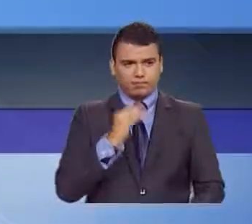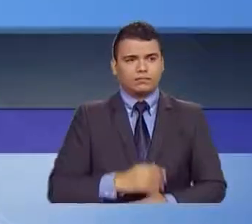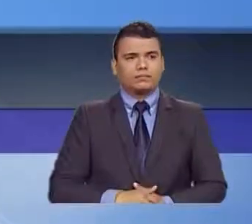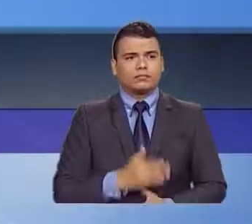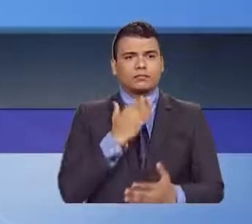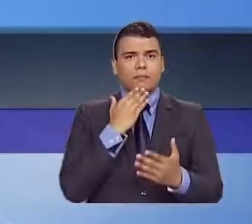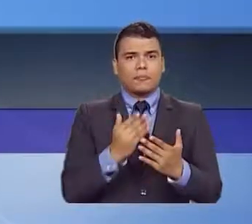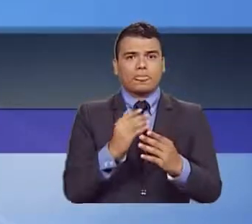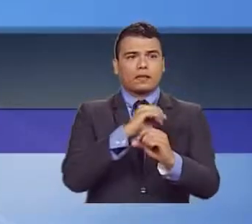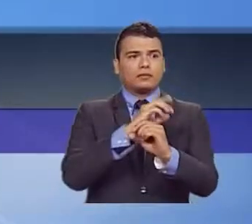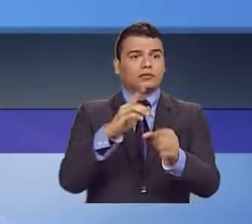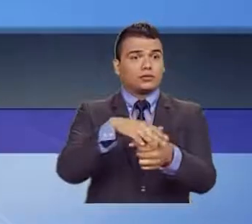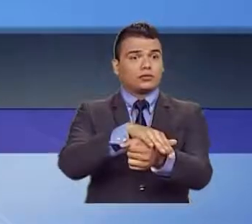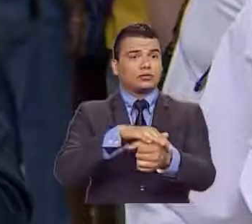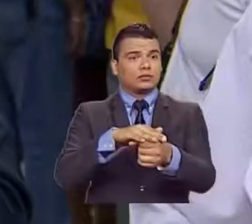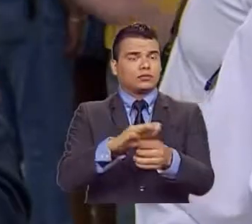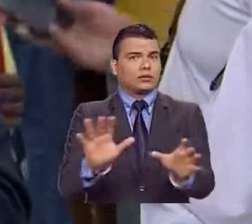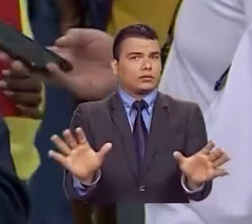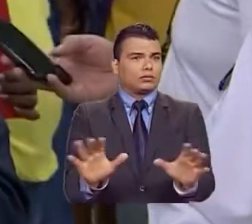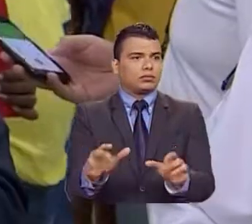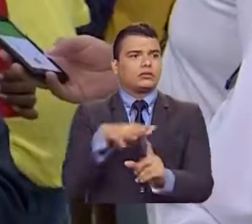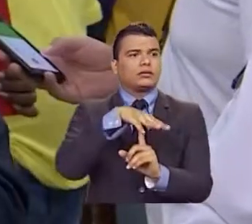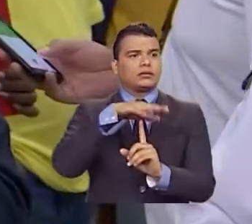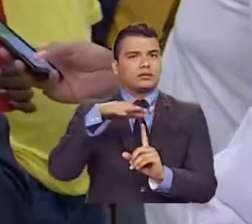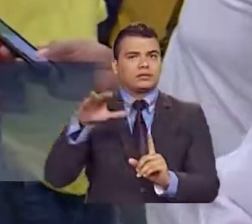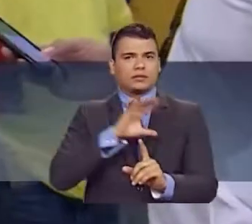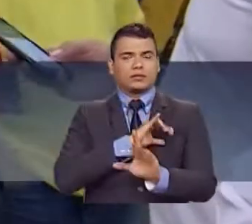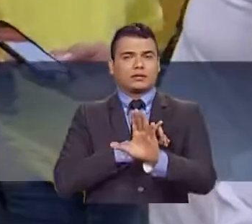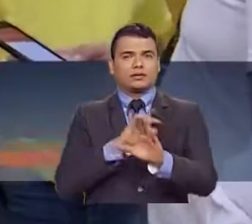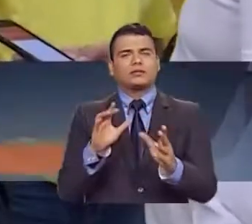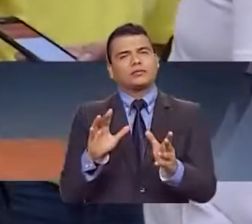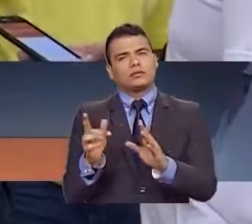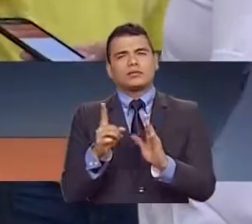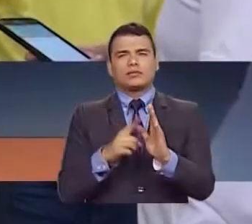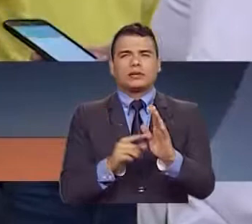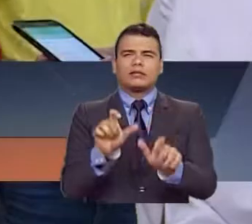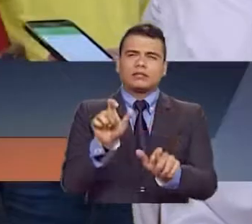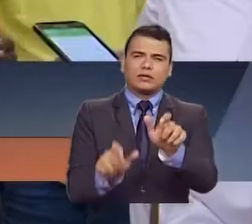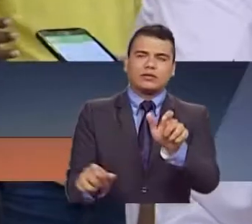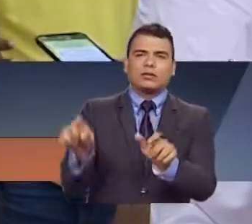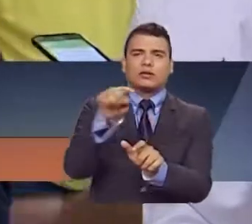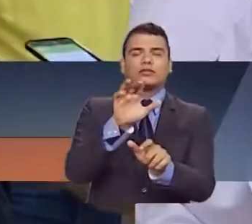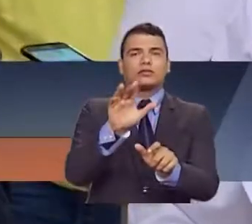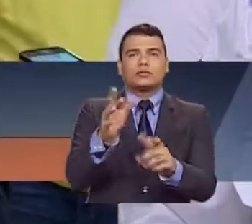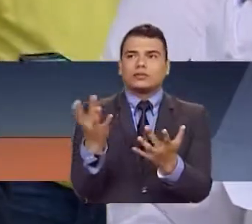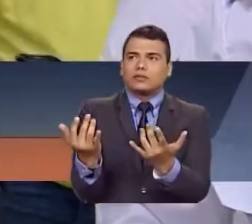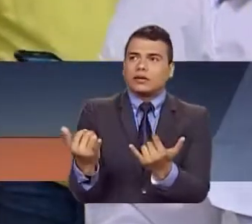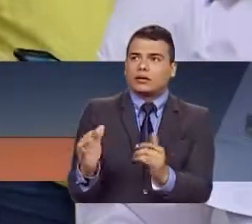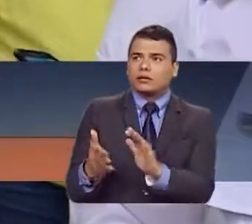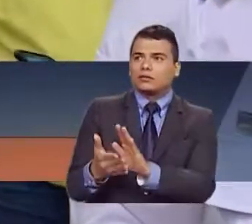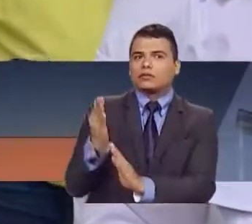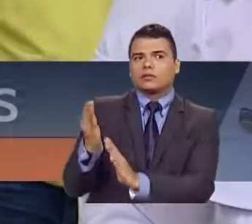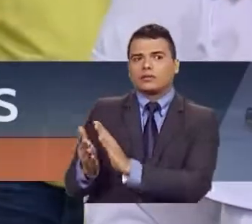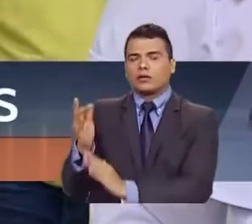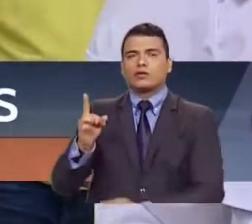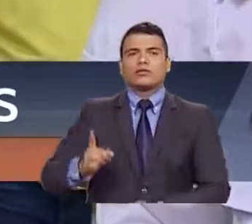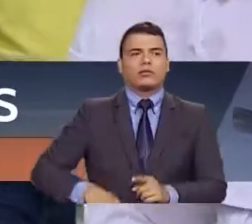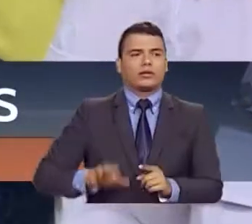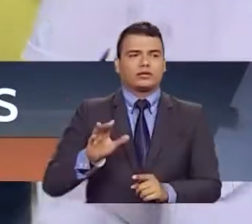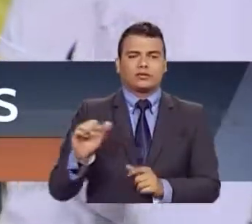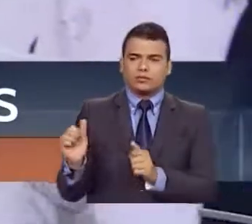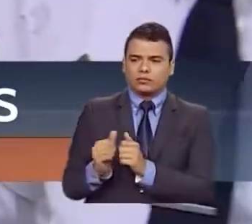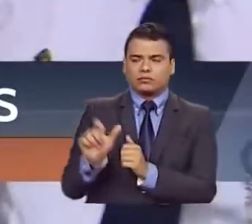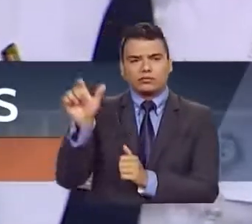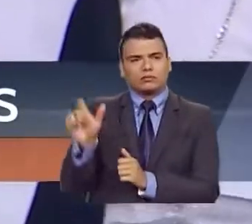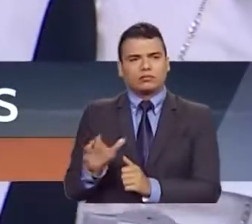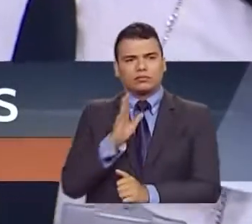Noches, es caótica la situación aquí en la terminal de transportes de Cali, más de 1000 viajeros estancados sin poder continuar. Nos acompaña